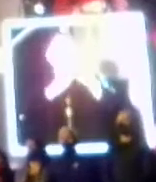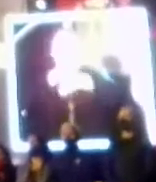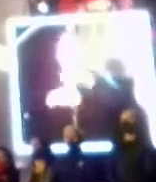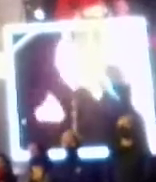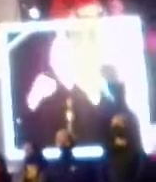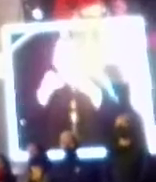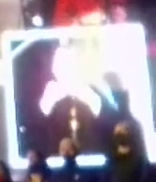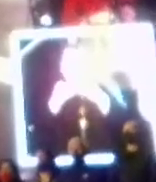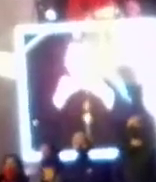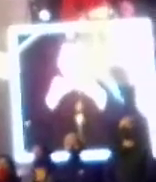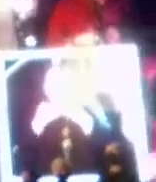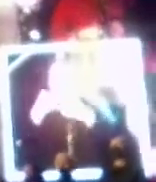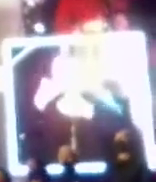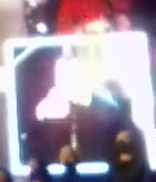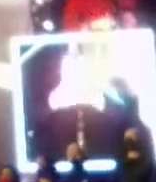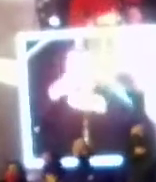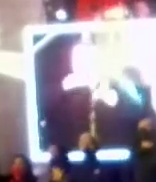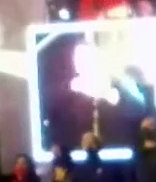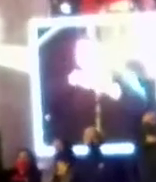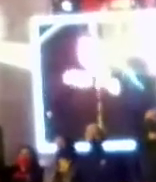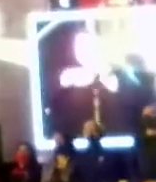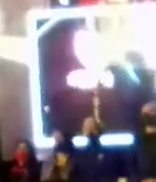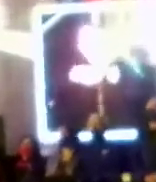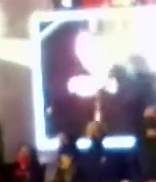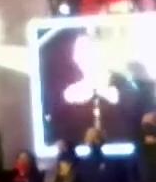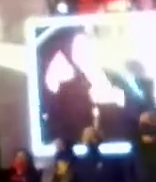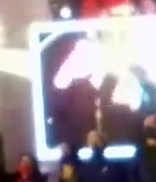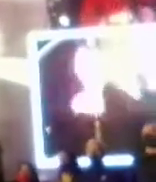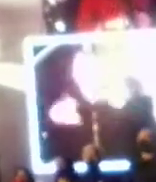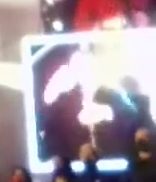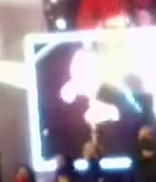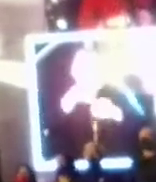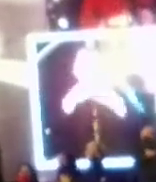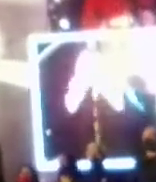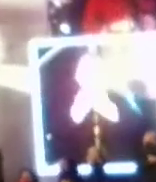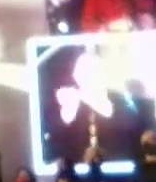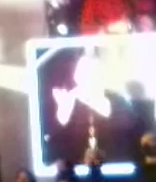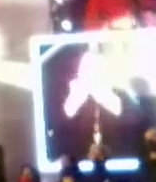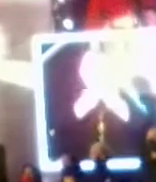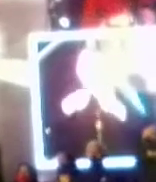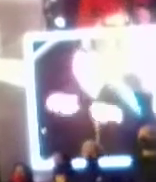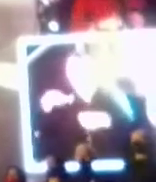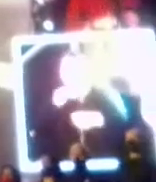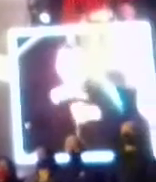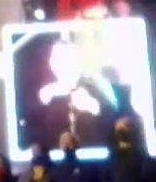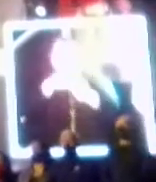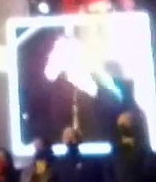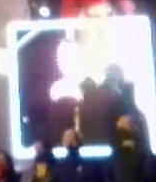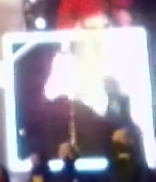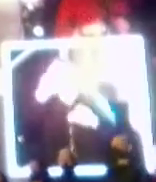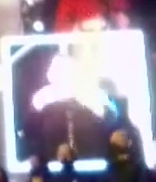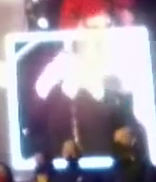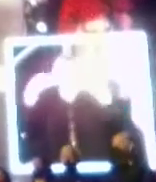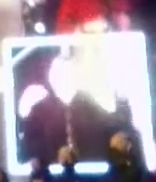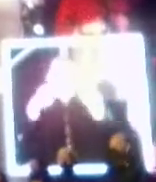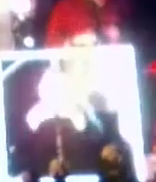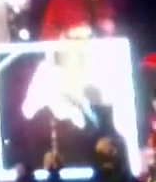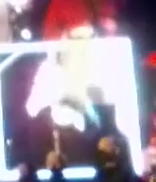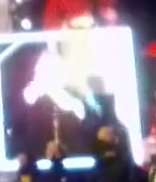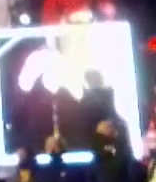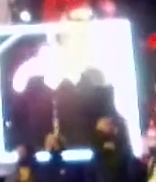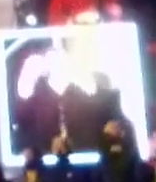democracia. Durante el proceso de recolección de firmas han participado activamente organizaciones sociales, personas de diversos partidos